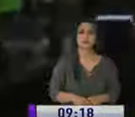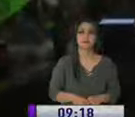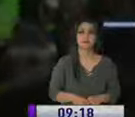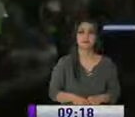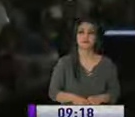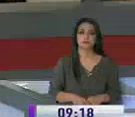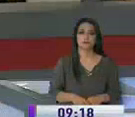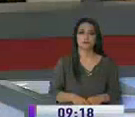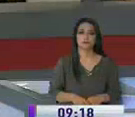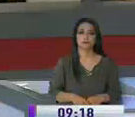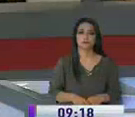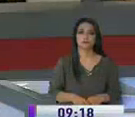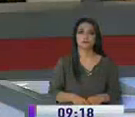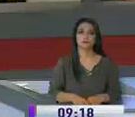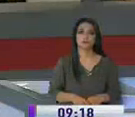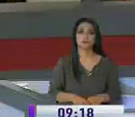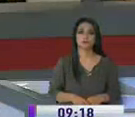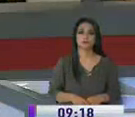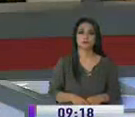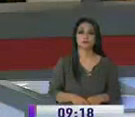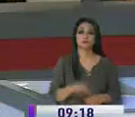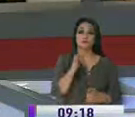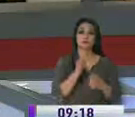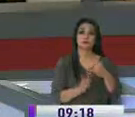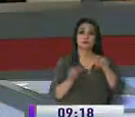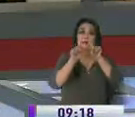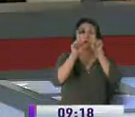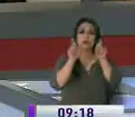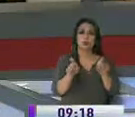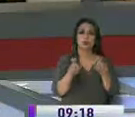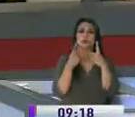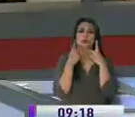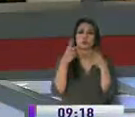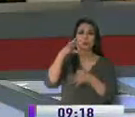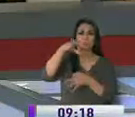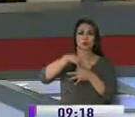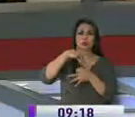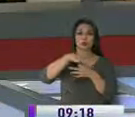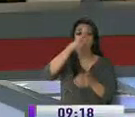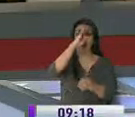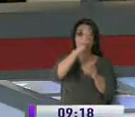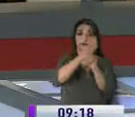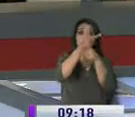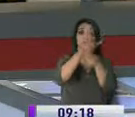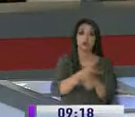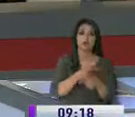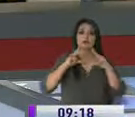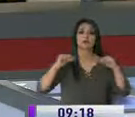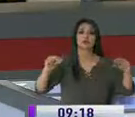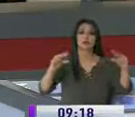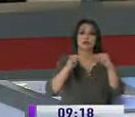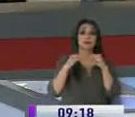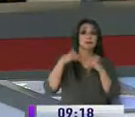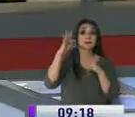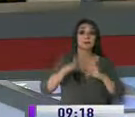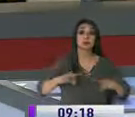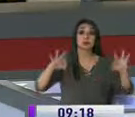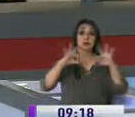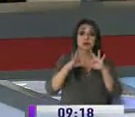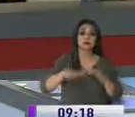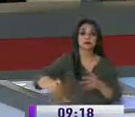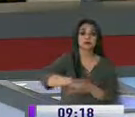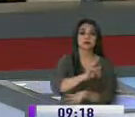Armendáriz. La última pregunta de la consulta popular tiene como objetivo el cuidado de la naturaleza, especialmente el Parque